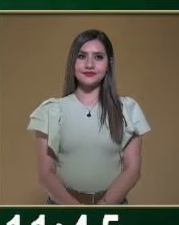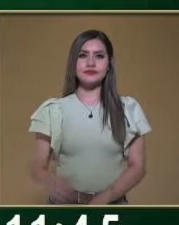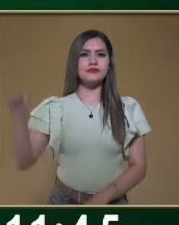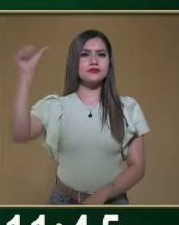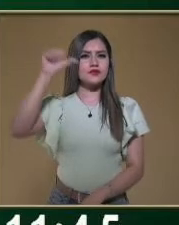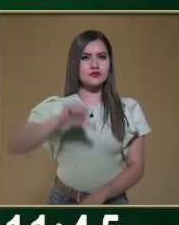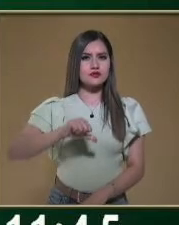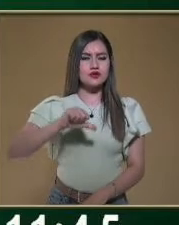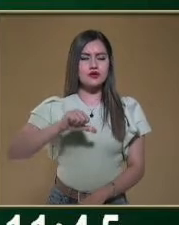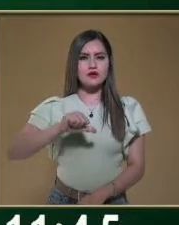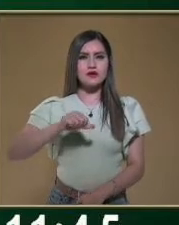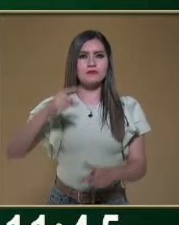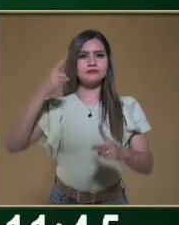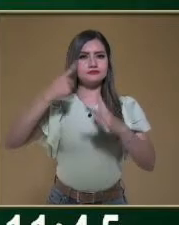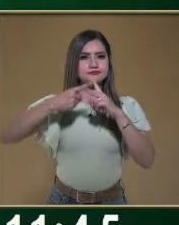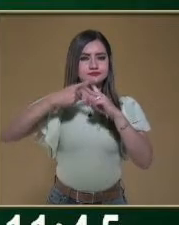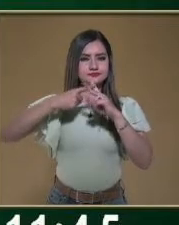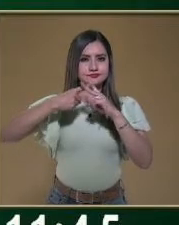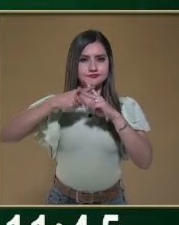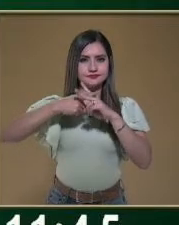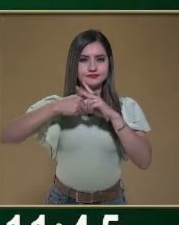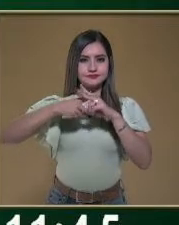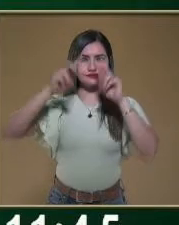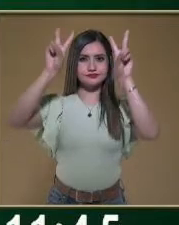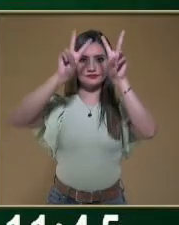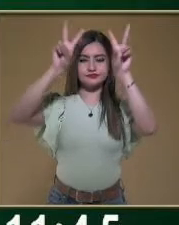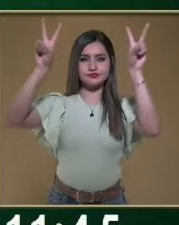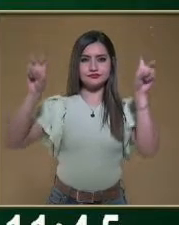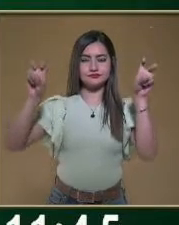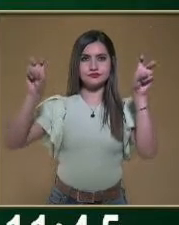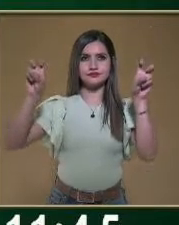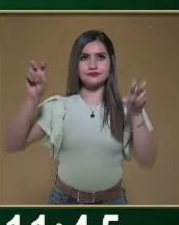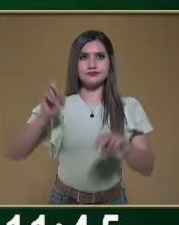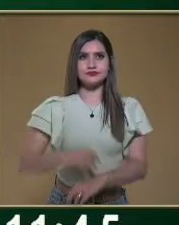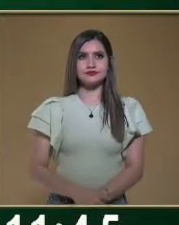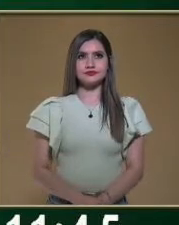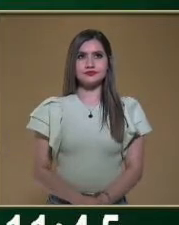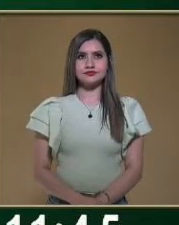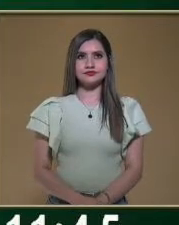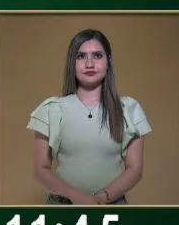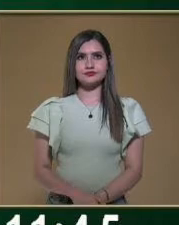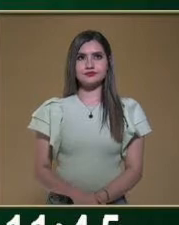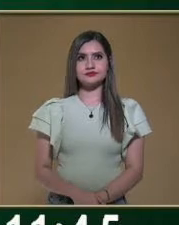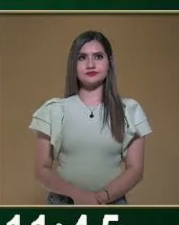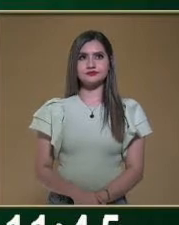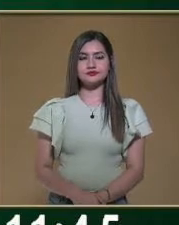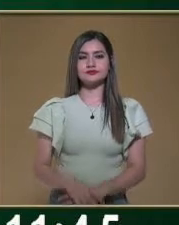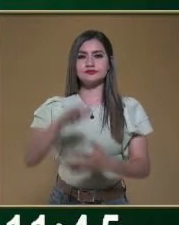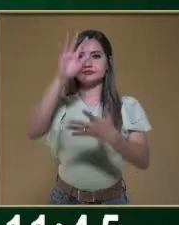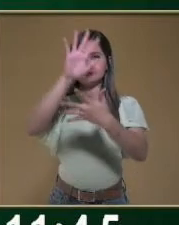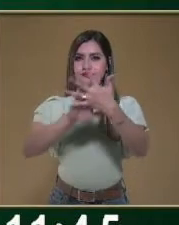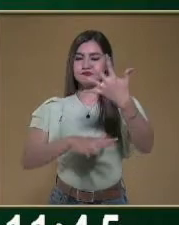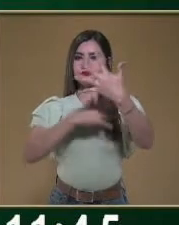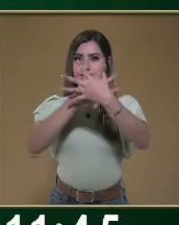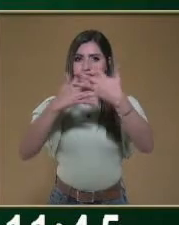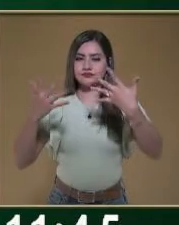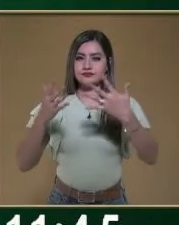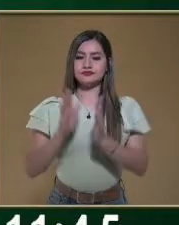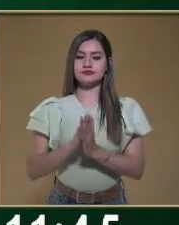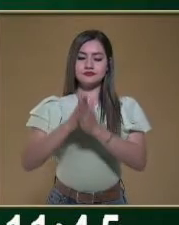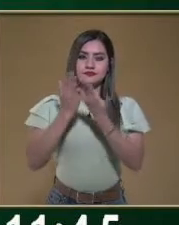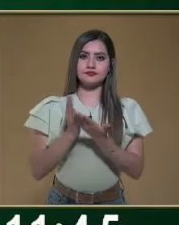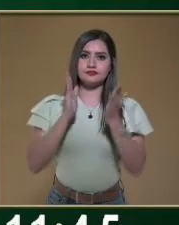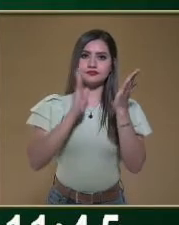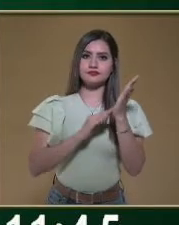de matemáticas para nuestros alumnos de segundo grado es el tablero, que lo puedes encontrar en la página 23 de tu libro.